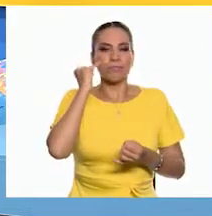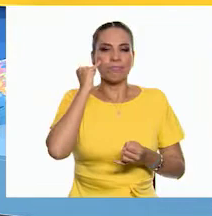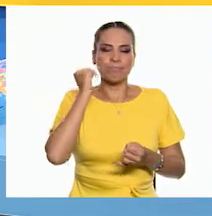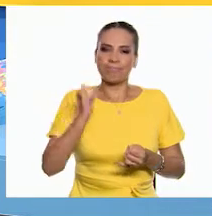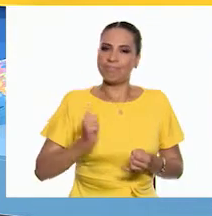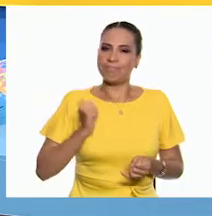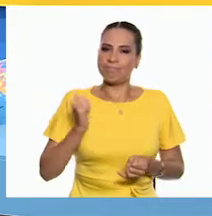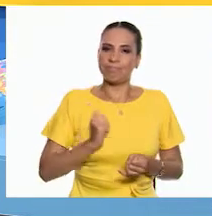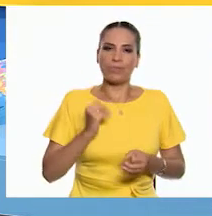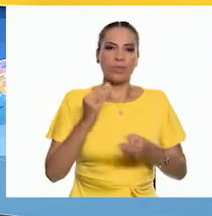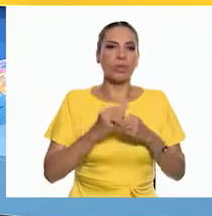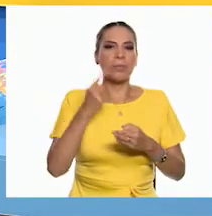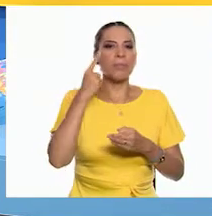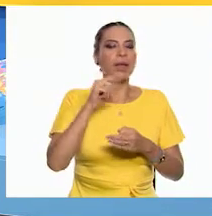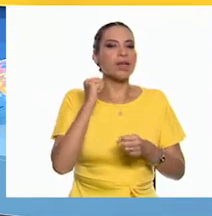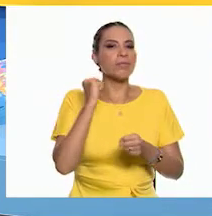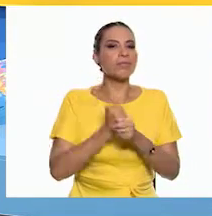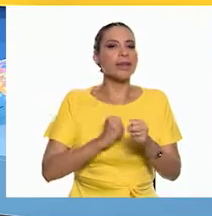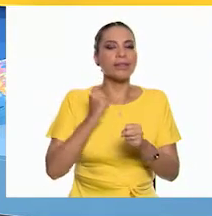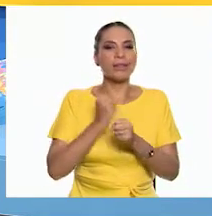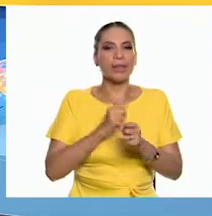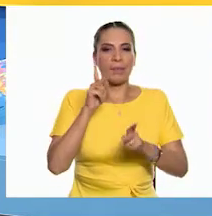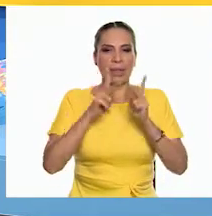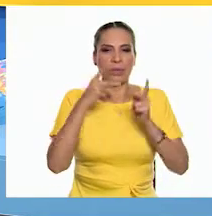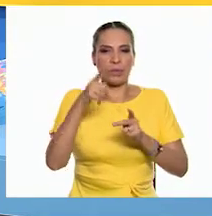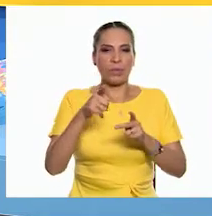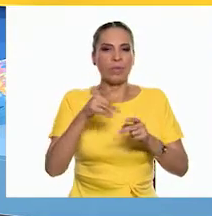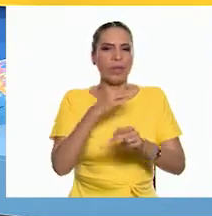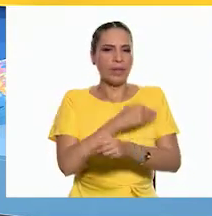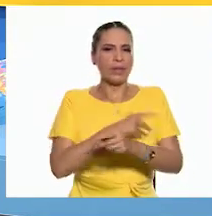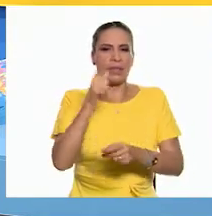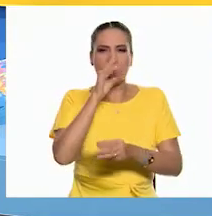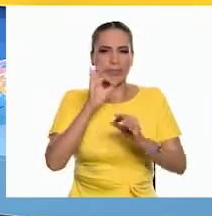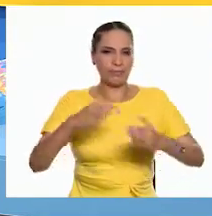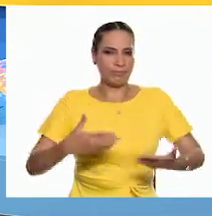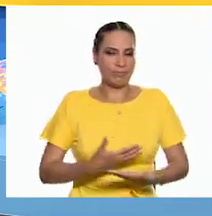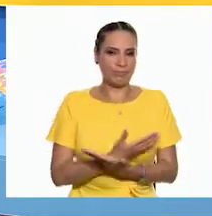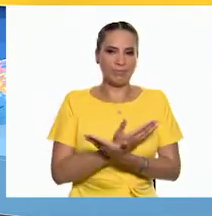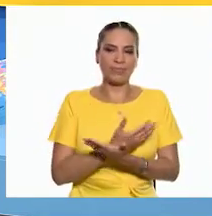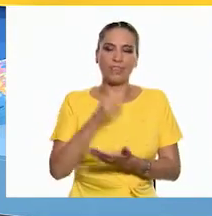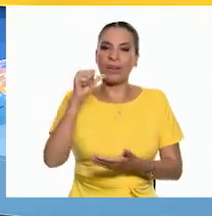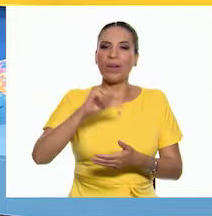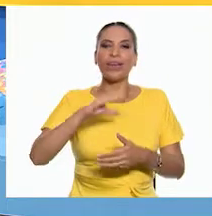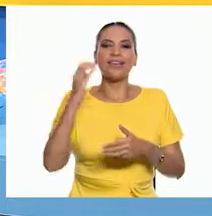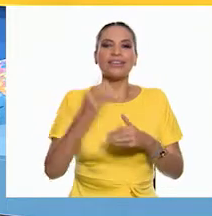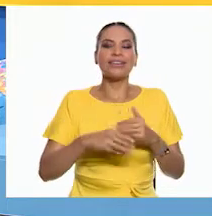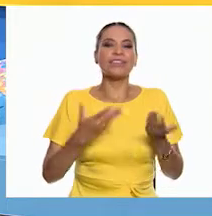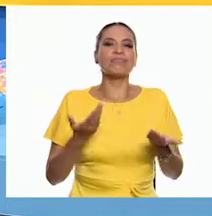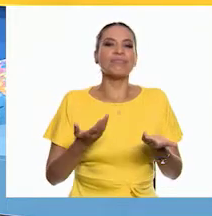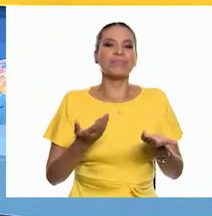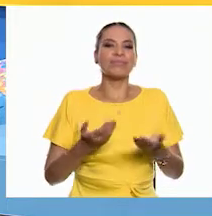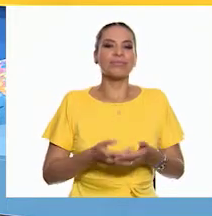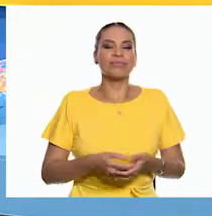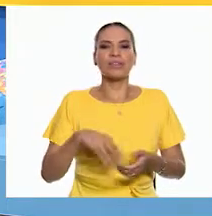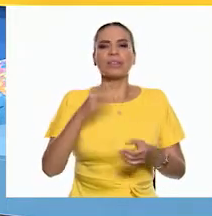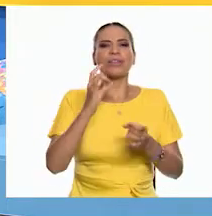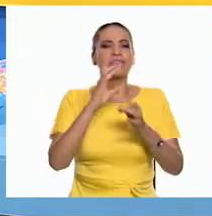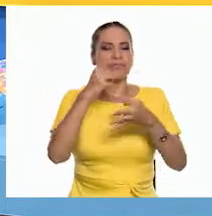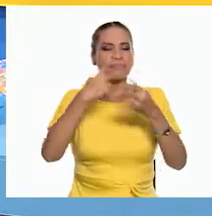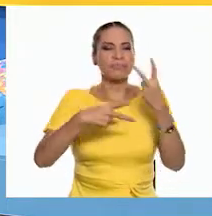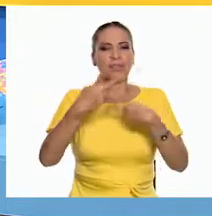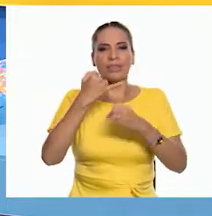indígena, aprovecha este momento para practicarla y platica con tu familia en tu lengua materna. Por hoy hemos terminado con Causas de